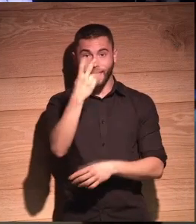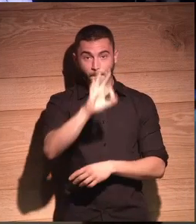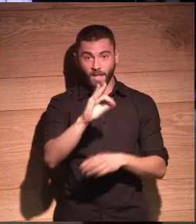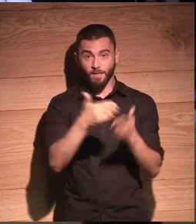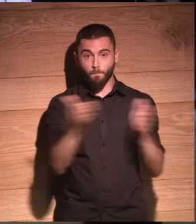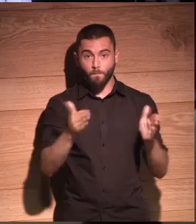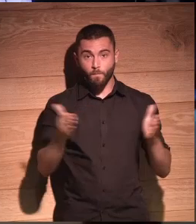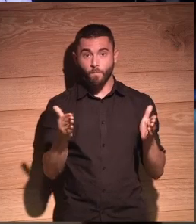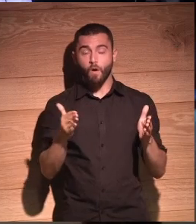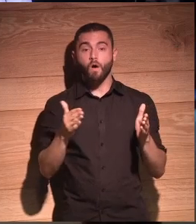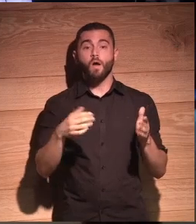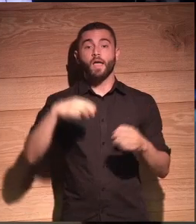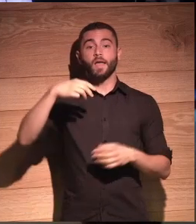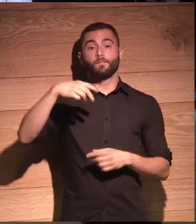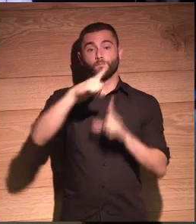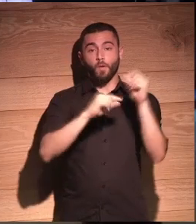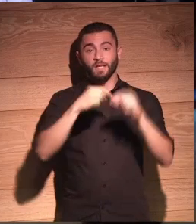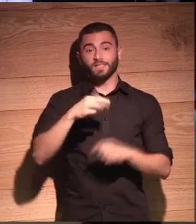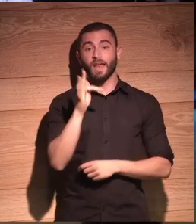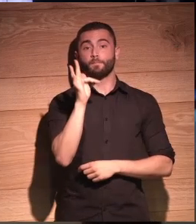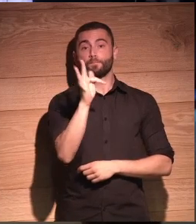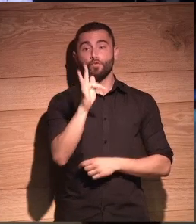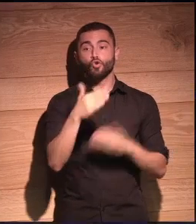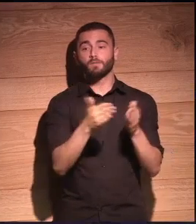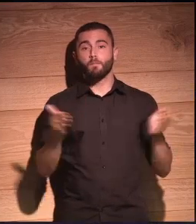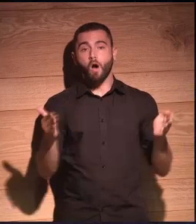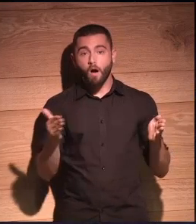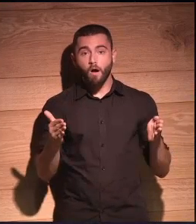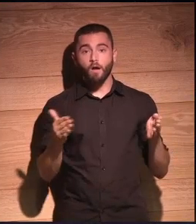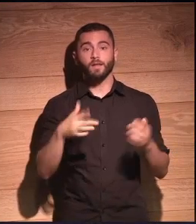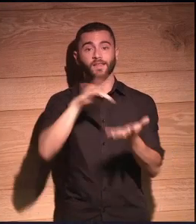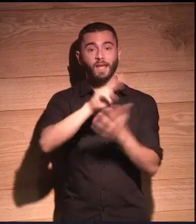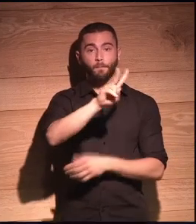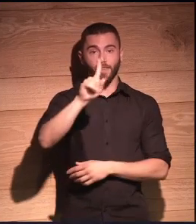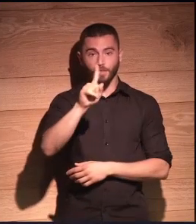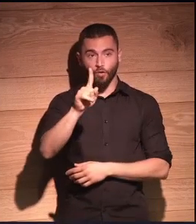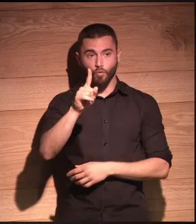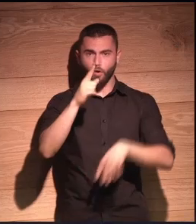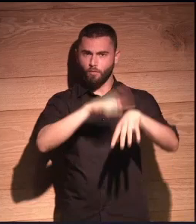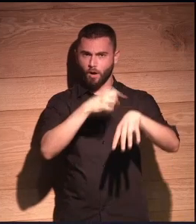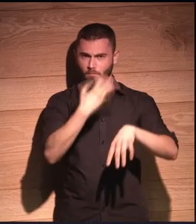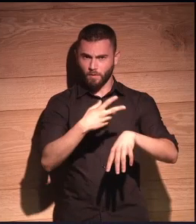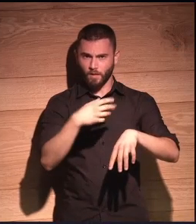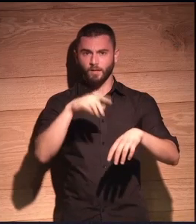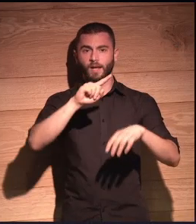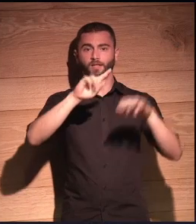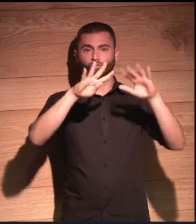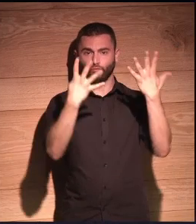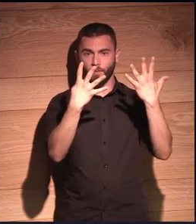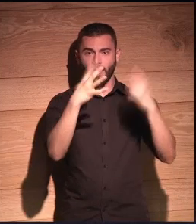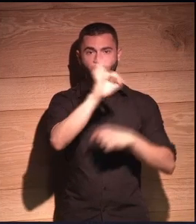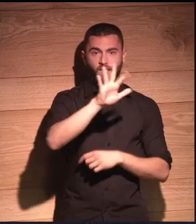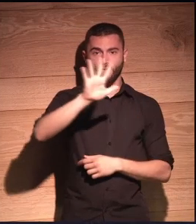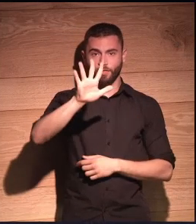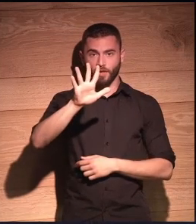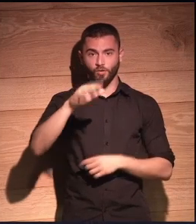en Movistar Plus Estrenos y el día 21 tiene un pase muy chulo a una hora muy buena, a las 21:05 dentro